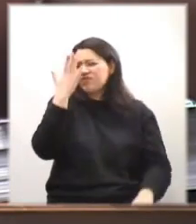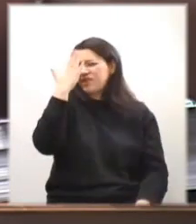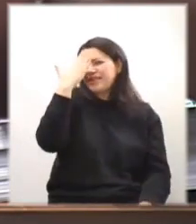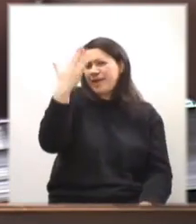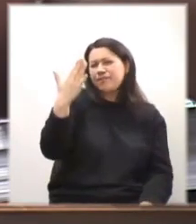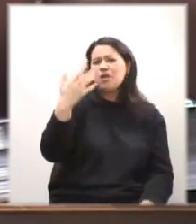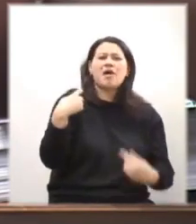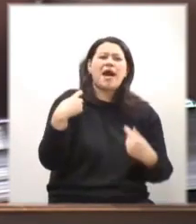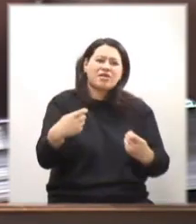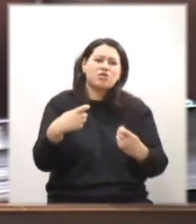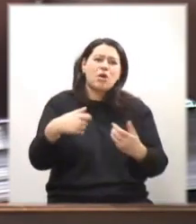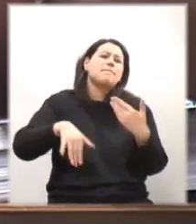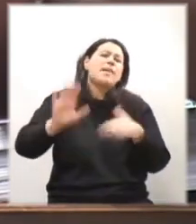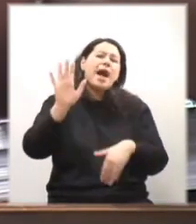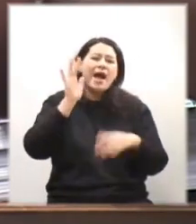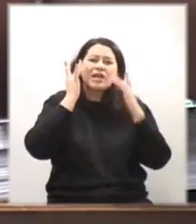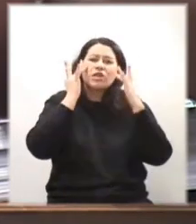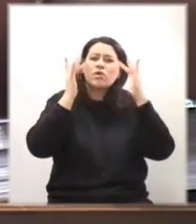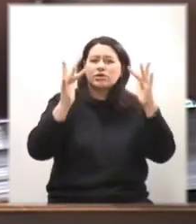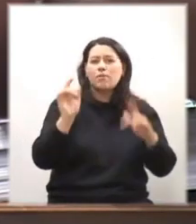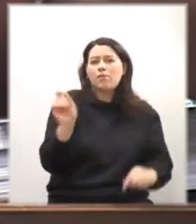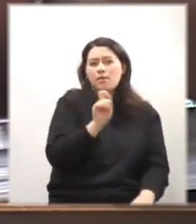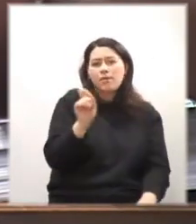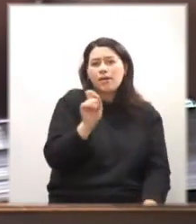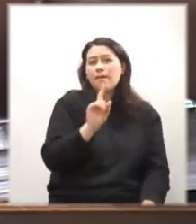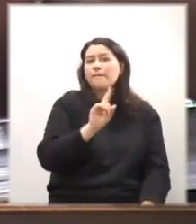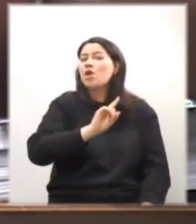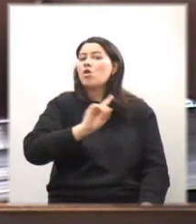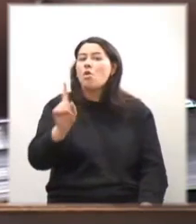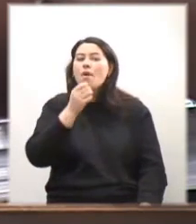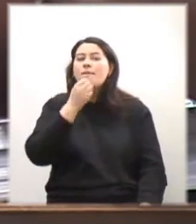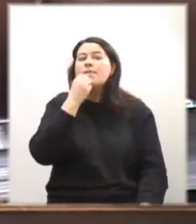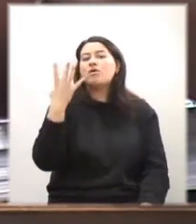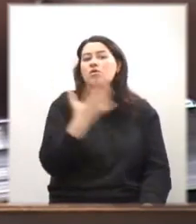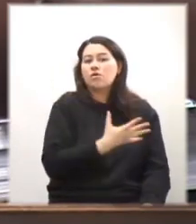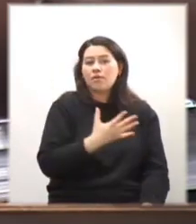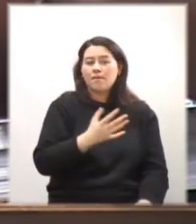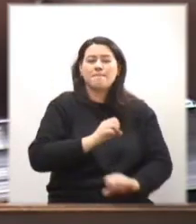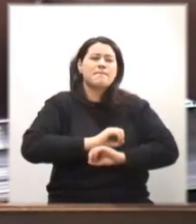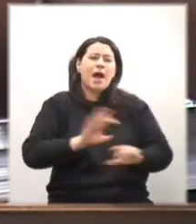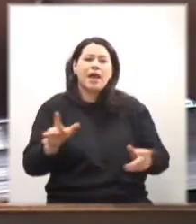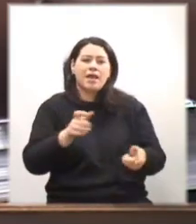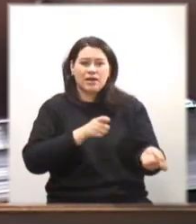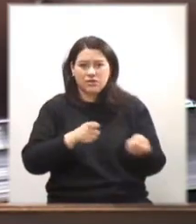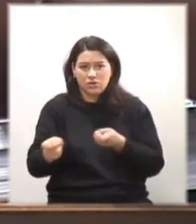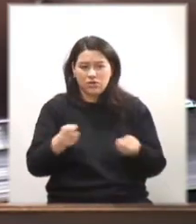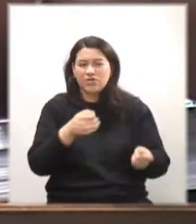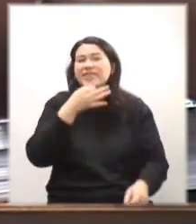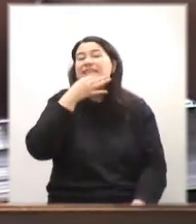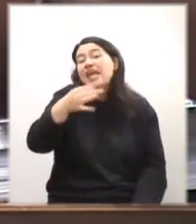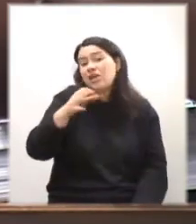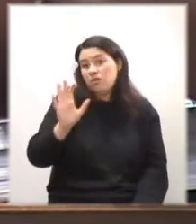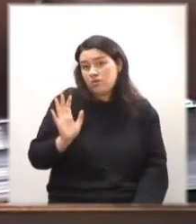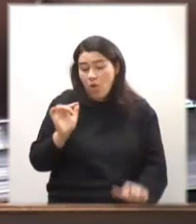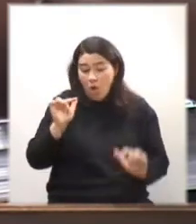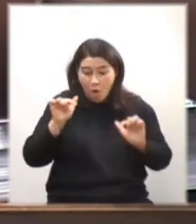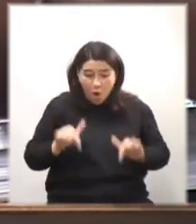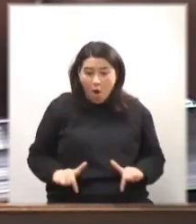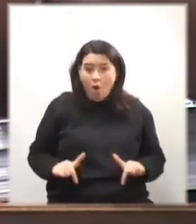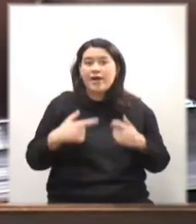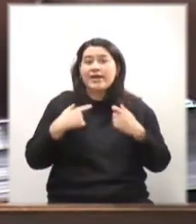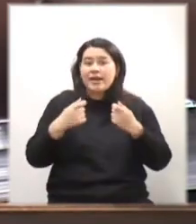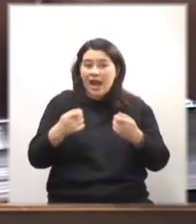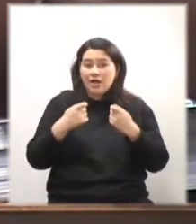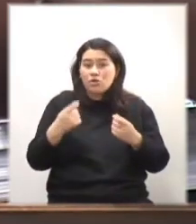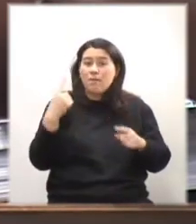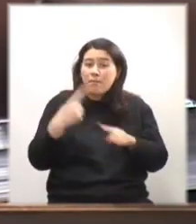Frente Amplio gastó más en educación pública, pero no la mejoró. Mala gestión, dijeron. Hoy cayó el